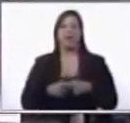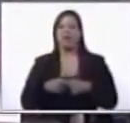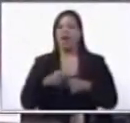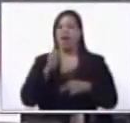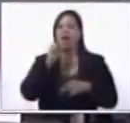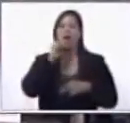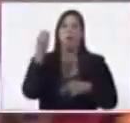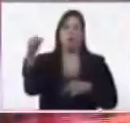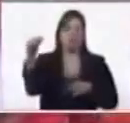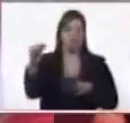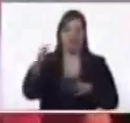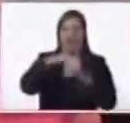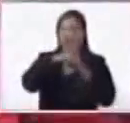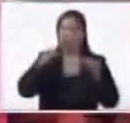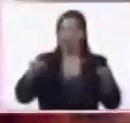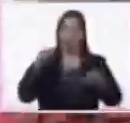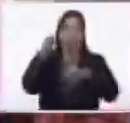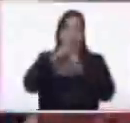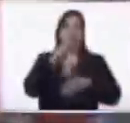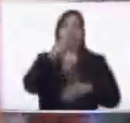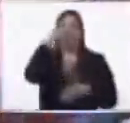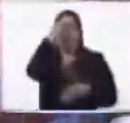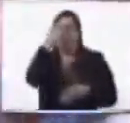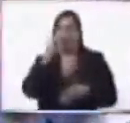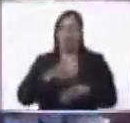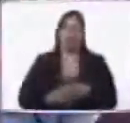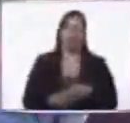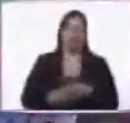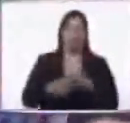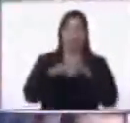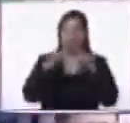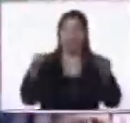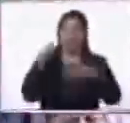Guatire, Los Teques, todo Miranda.